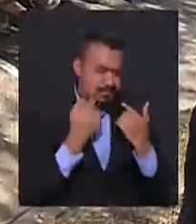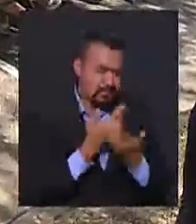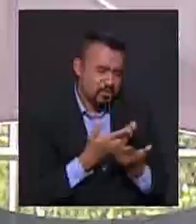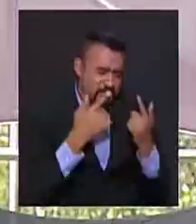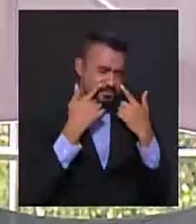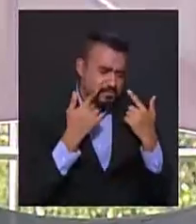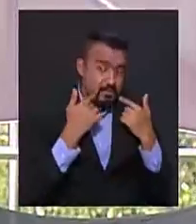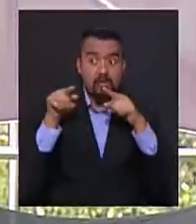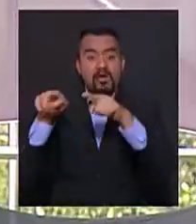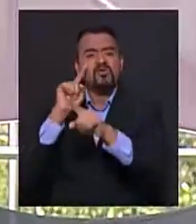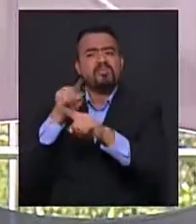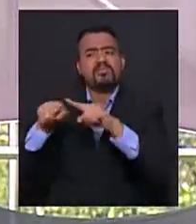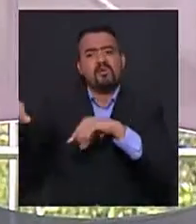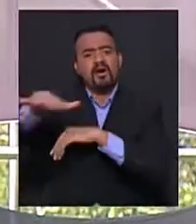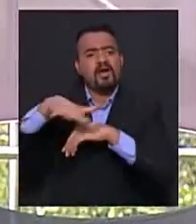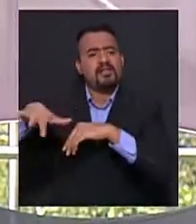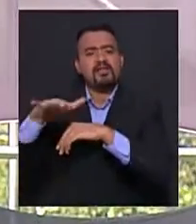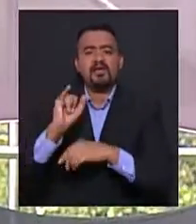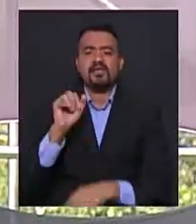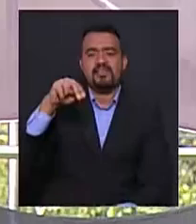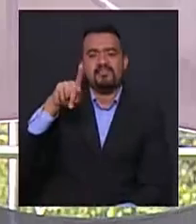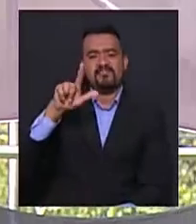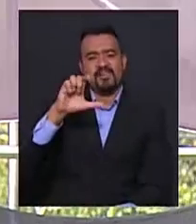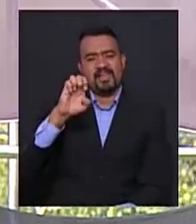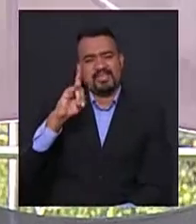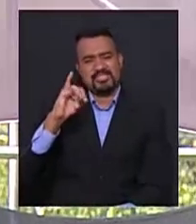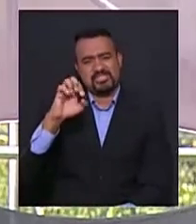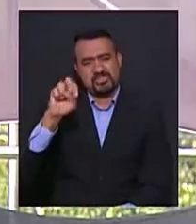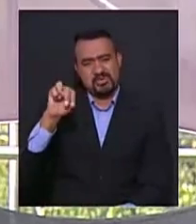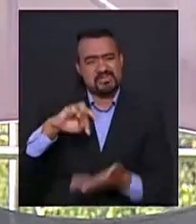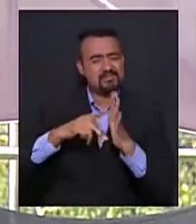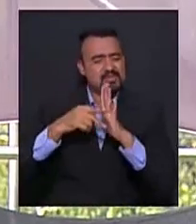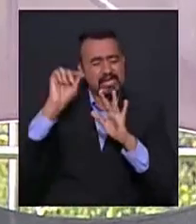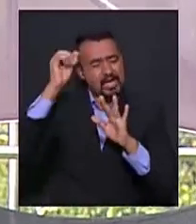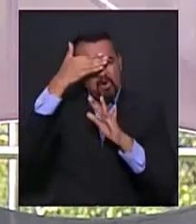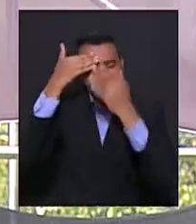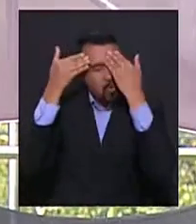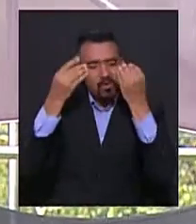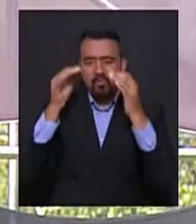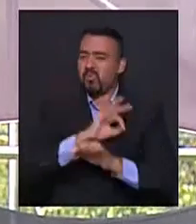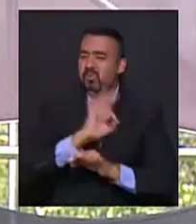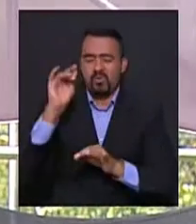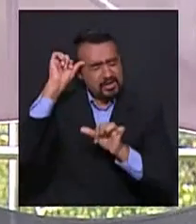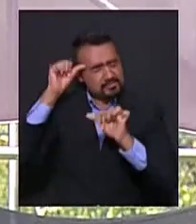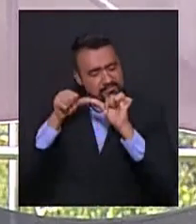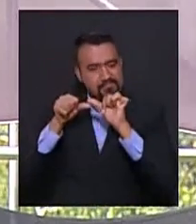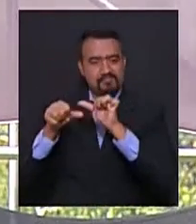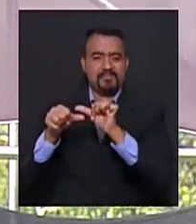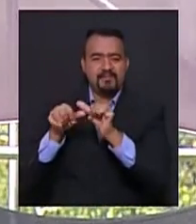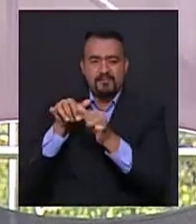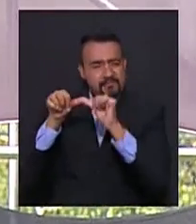justo eso, una inflexión en nuestra historia. Allí donde hay una cicatriz, dejaremos